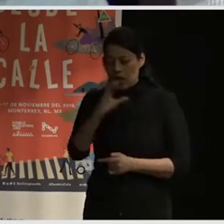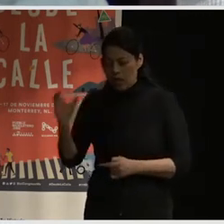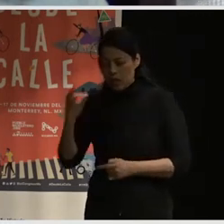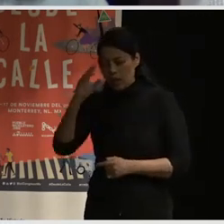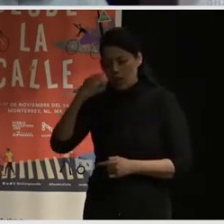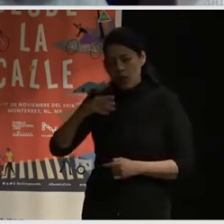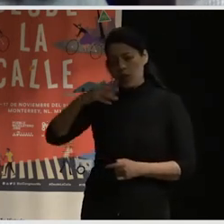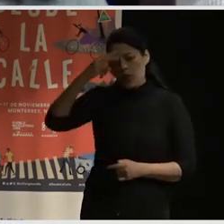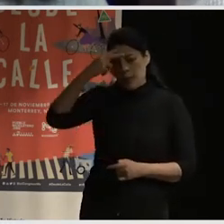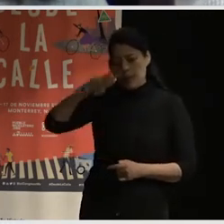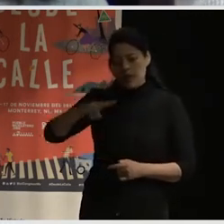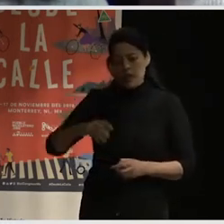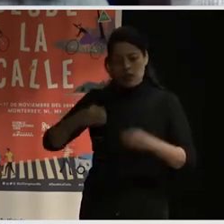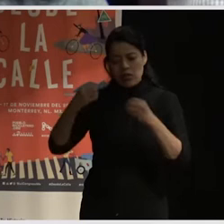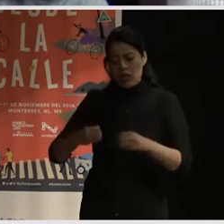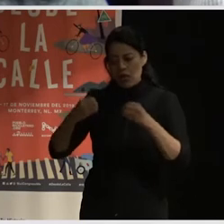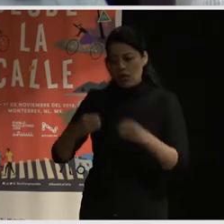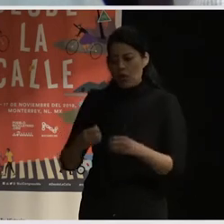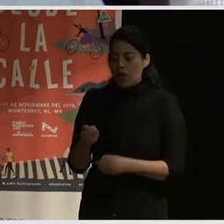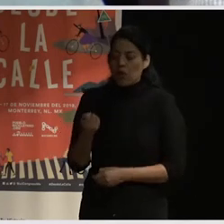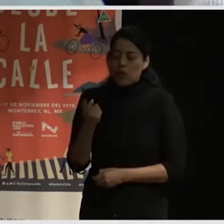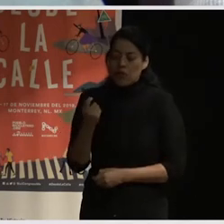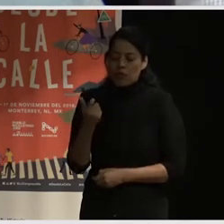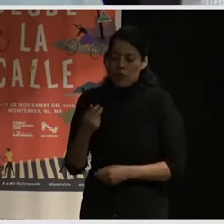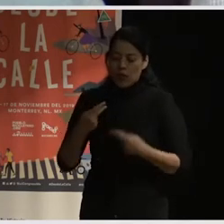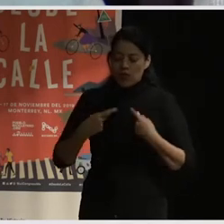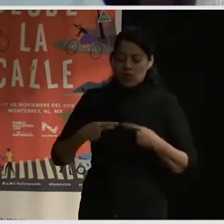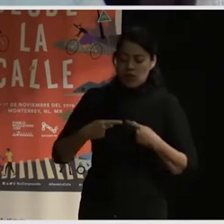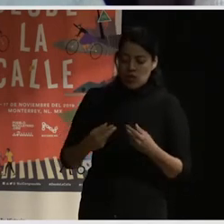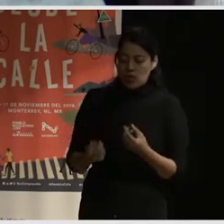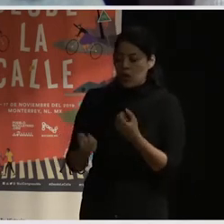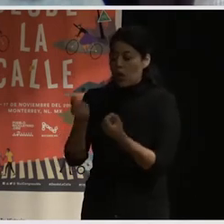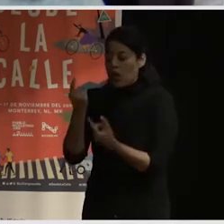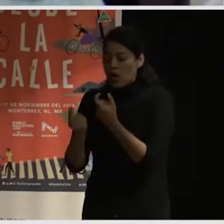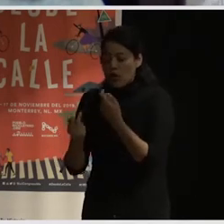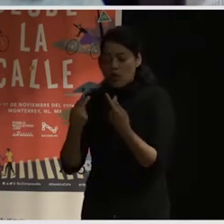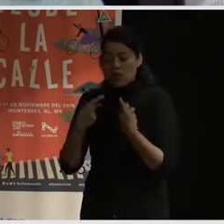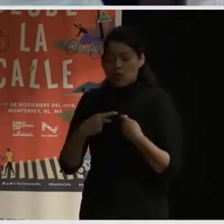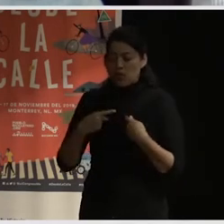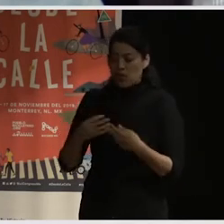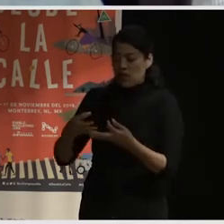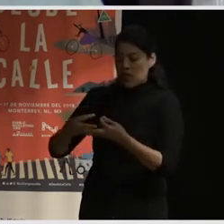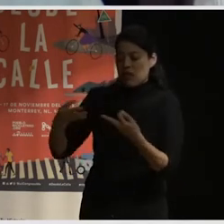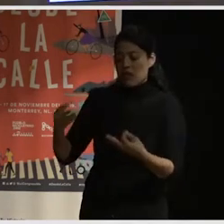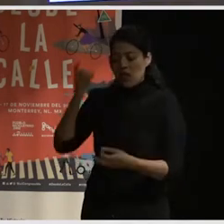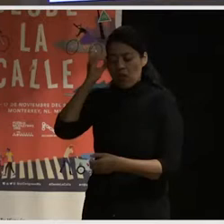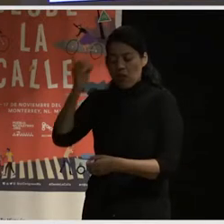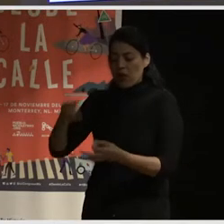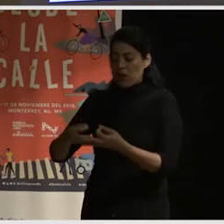años estaba ocupado en su mayoría por pocas manos concentrado en unos cuantos individuos y sus beneficios también